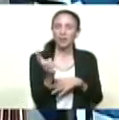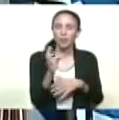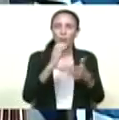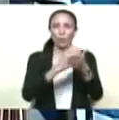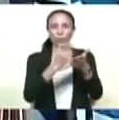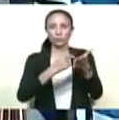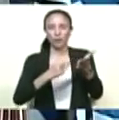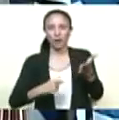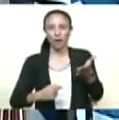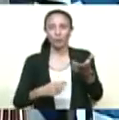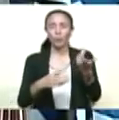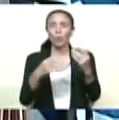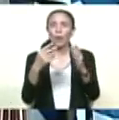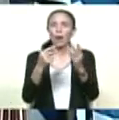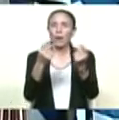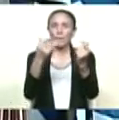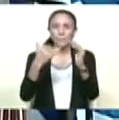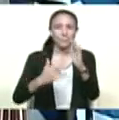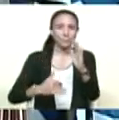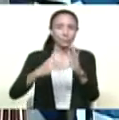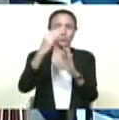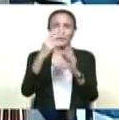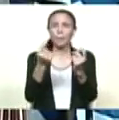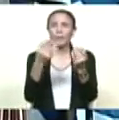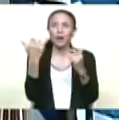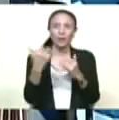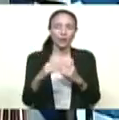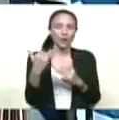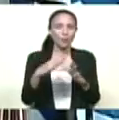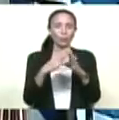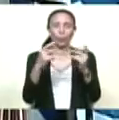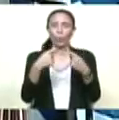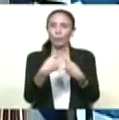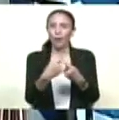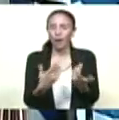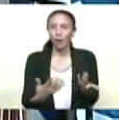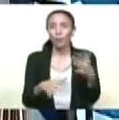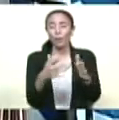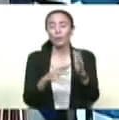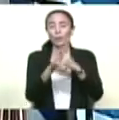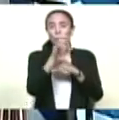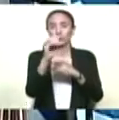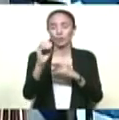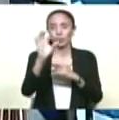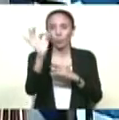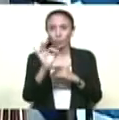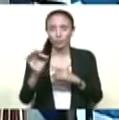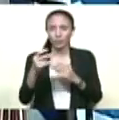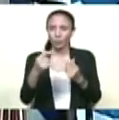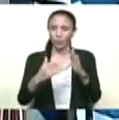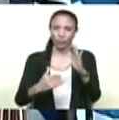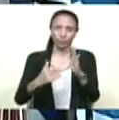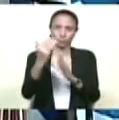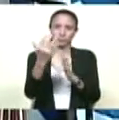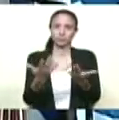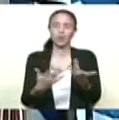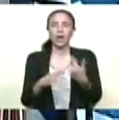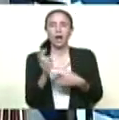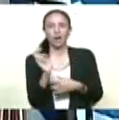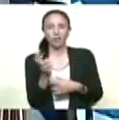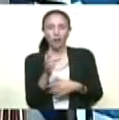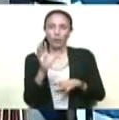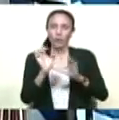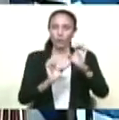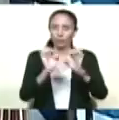sobreprecios por más de 200 por ciento cuando comenzamos este trabajo en base a una auditoría que llegó a nuestras manos obviamente